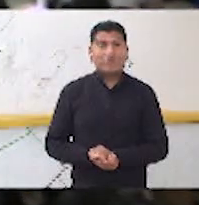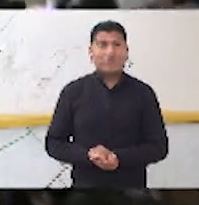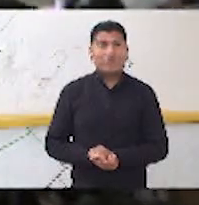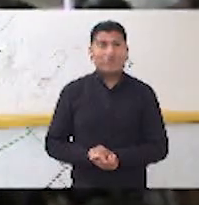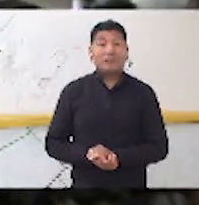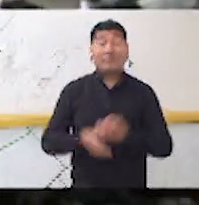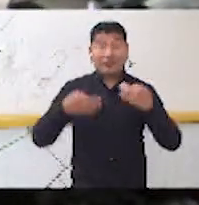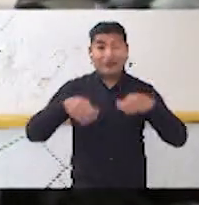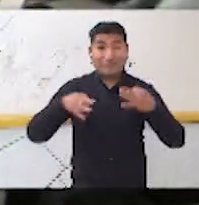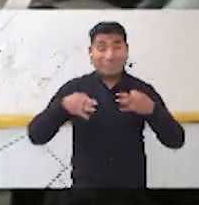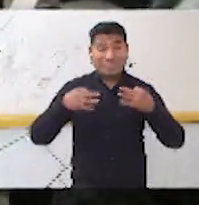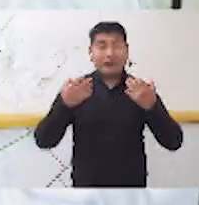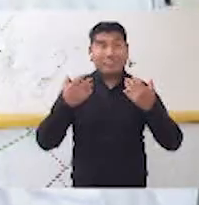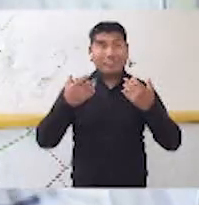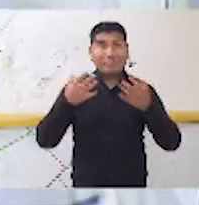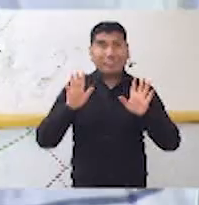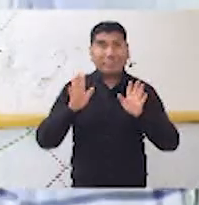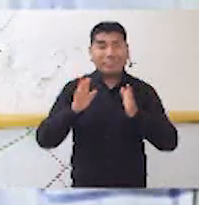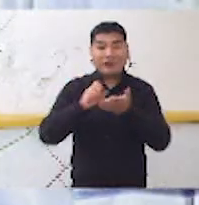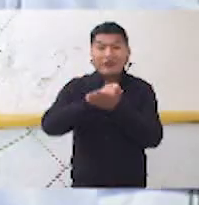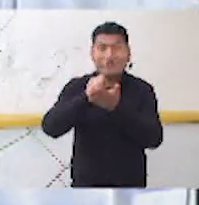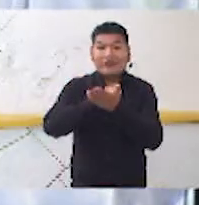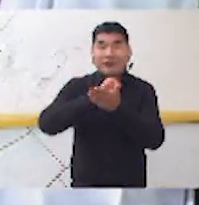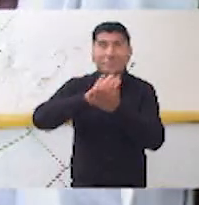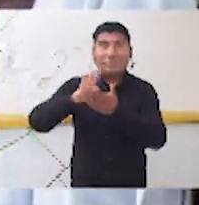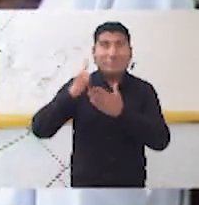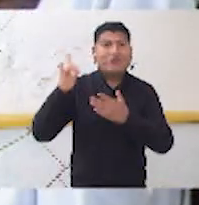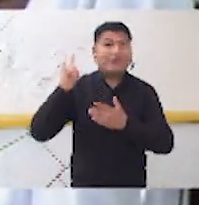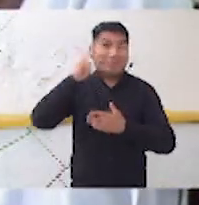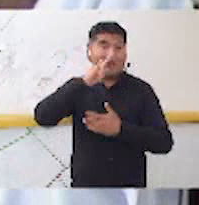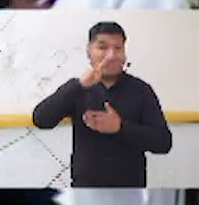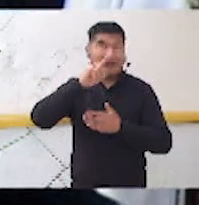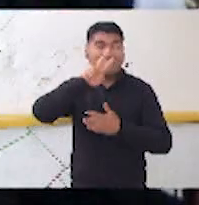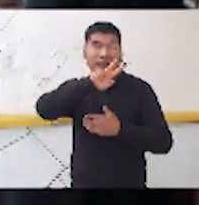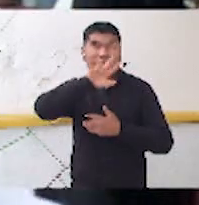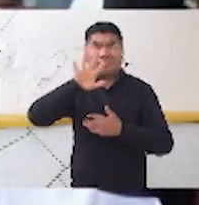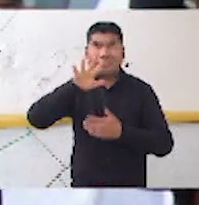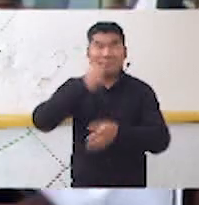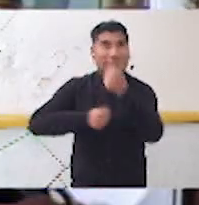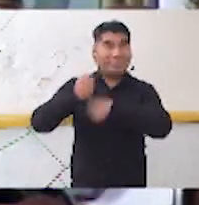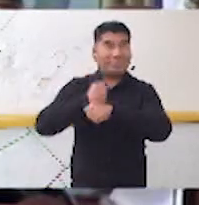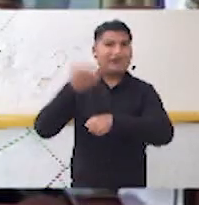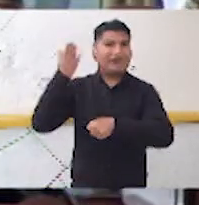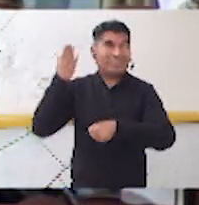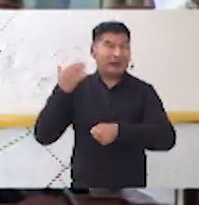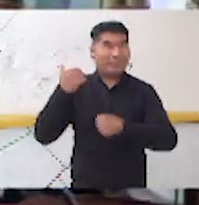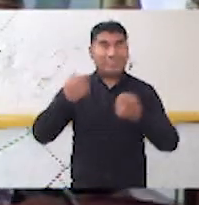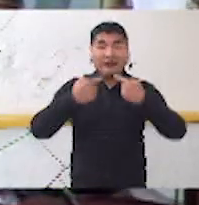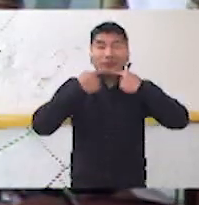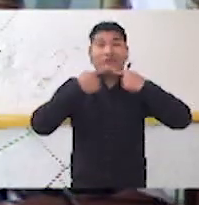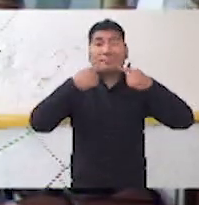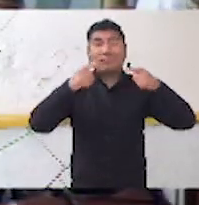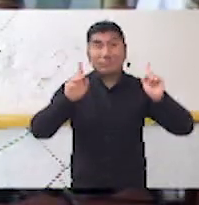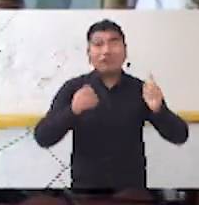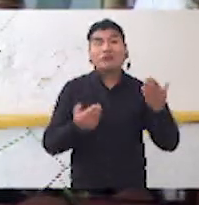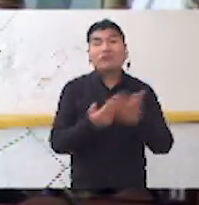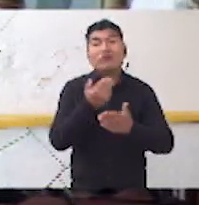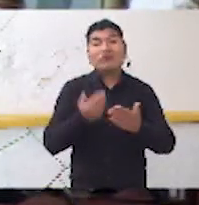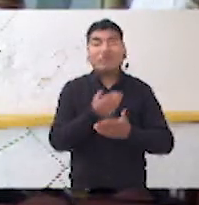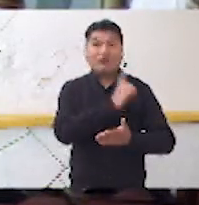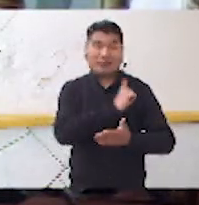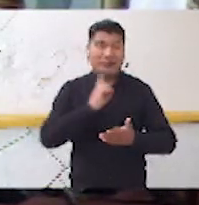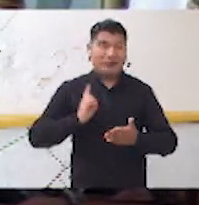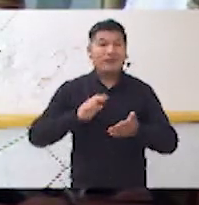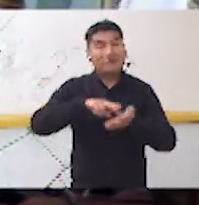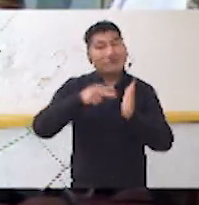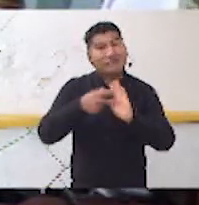La fiesta de la erección canónica de la diócesis del Alto, hace 25 años, y la ordenación de nuevos diáconos son signo